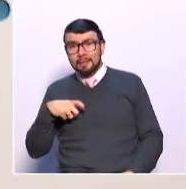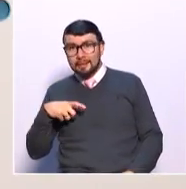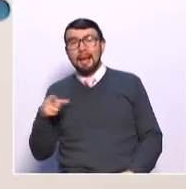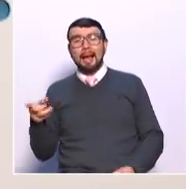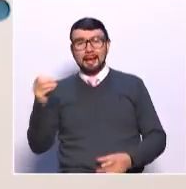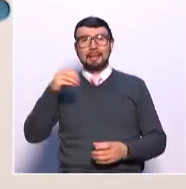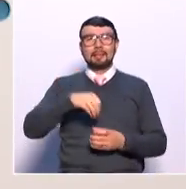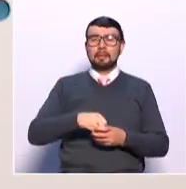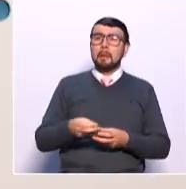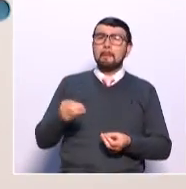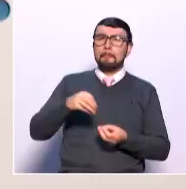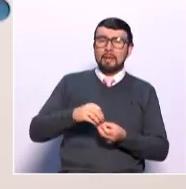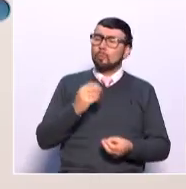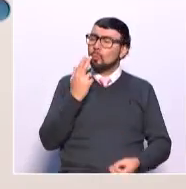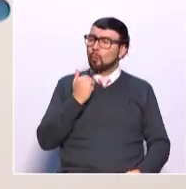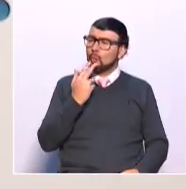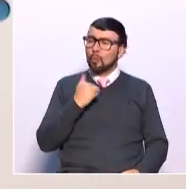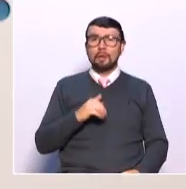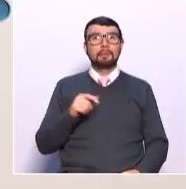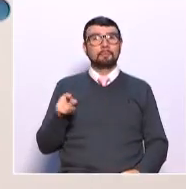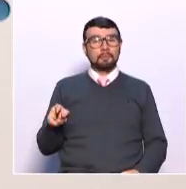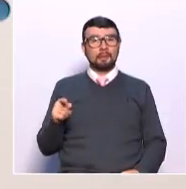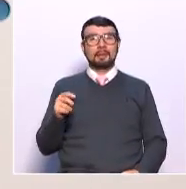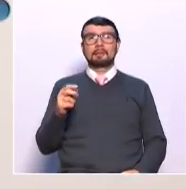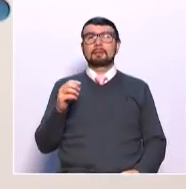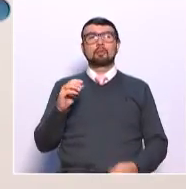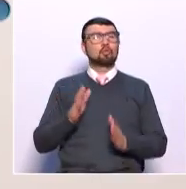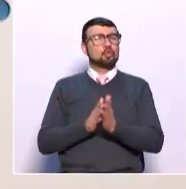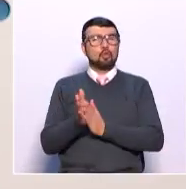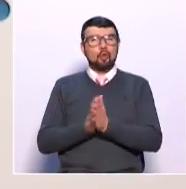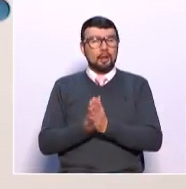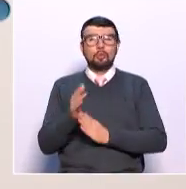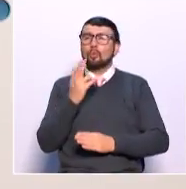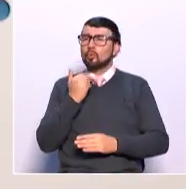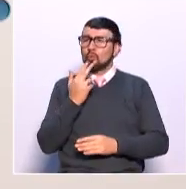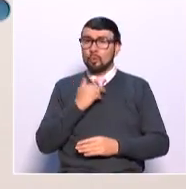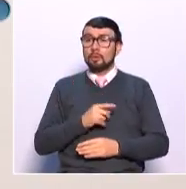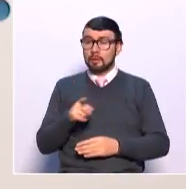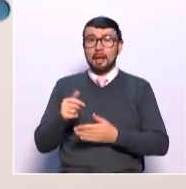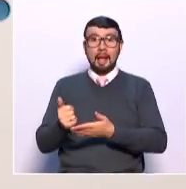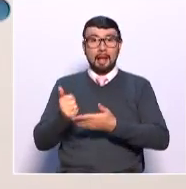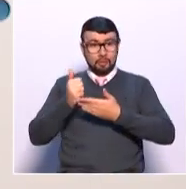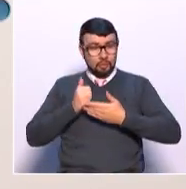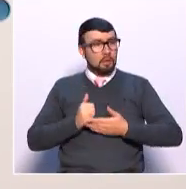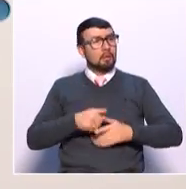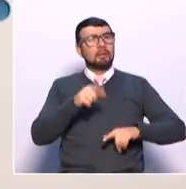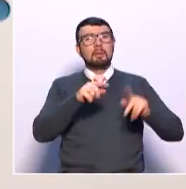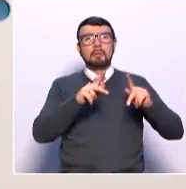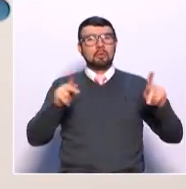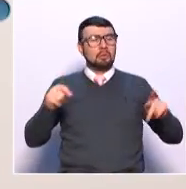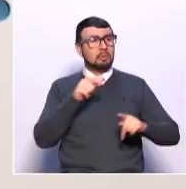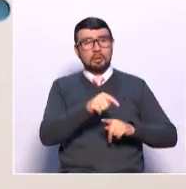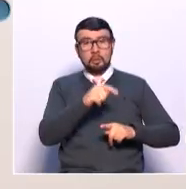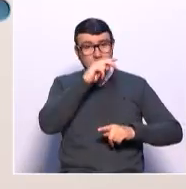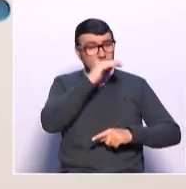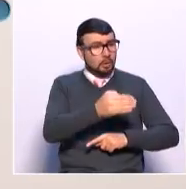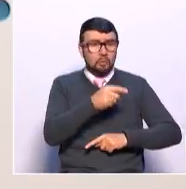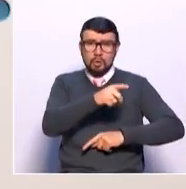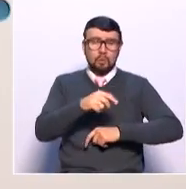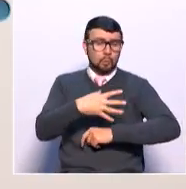sabor a vainilla que ahora chocolate y así inclusive es un sustituto para la señora es que no le dan leche a los niños